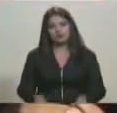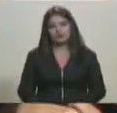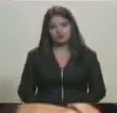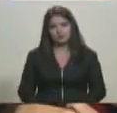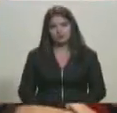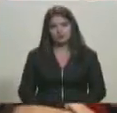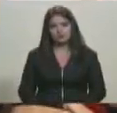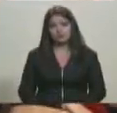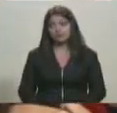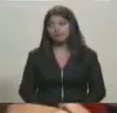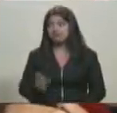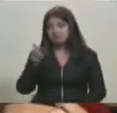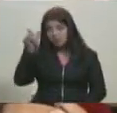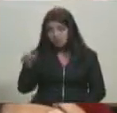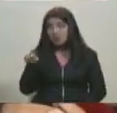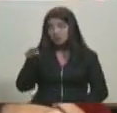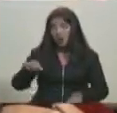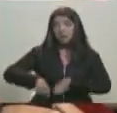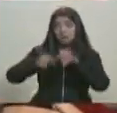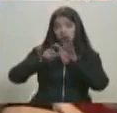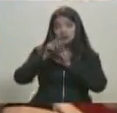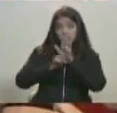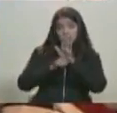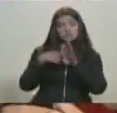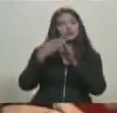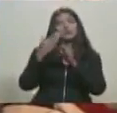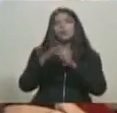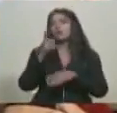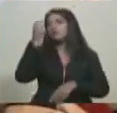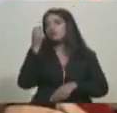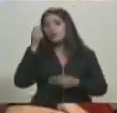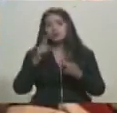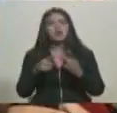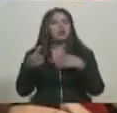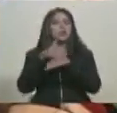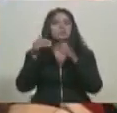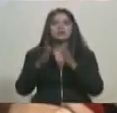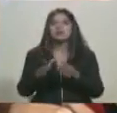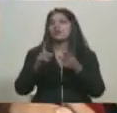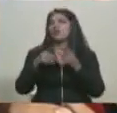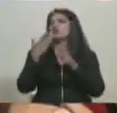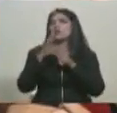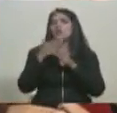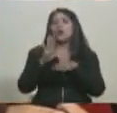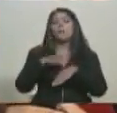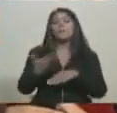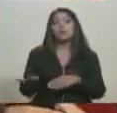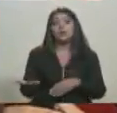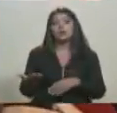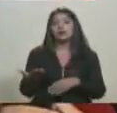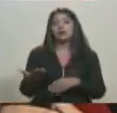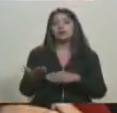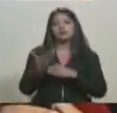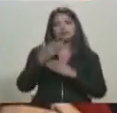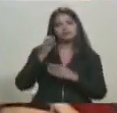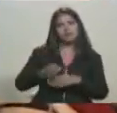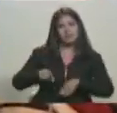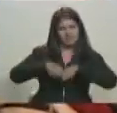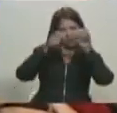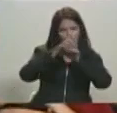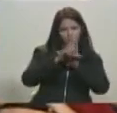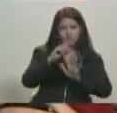que viole la Constitución, esté investido o no de esa mal llamada inmunidad, porque la inmunidad no es para violar la